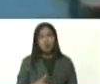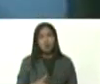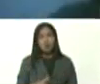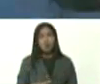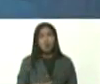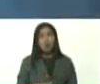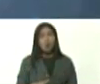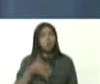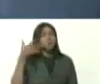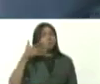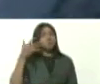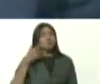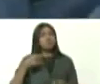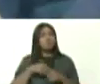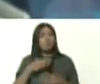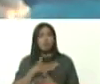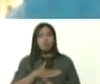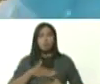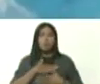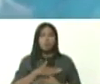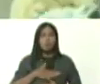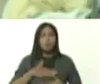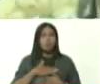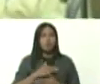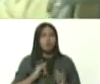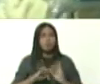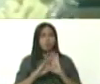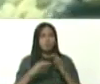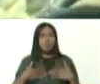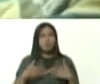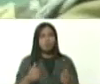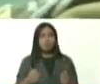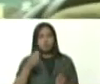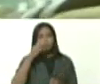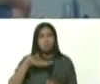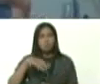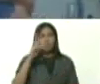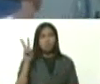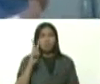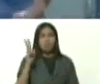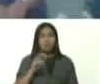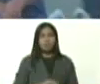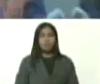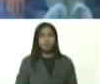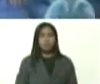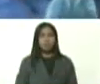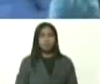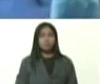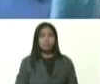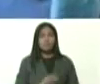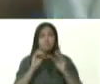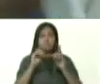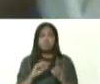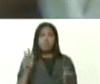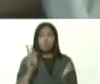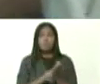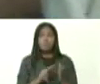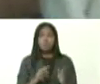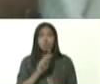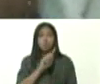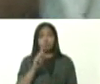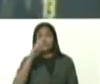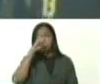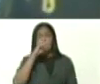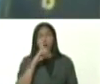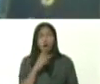satisfechos de haber contribuido de alguna manera a la salud del pueblo venezolano en este sentido. Decirle que se han cumplido 11 años de la llegada